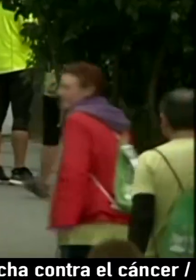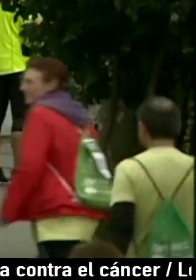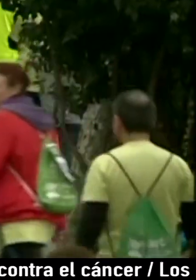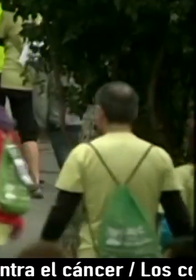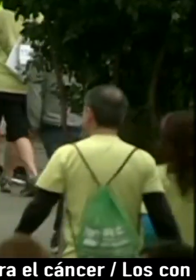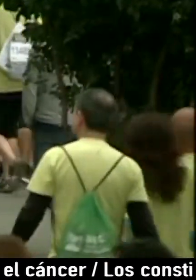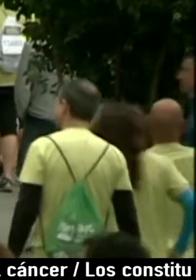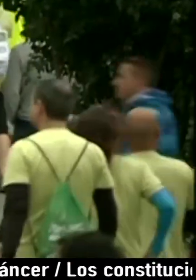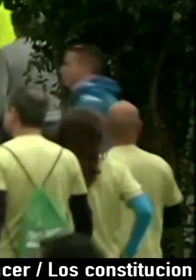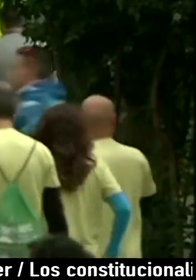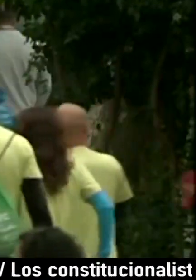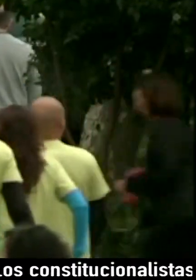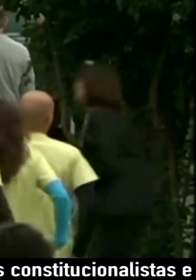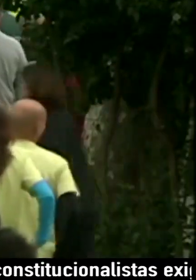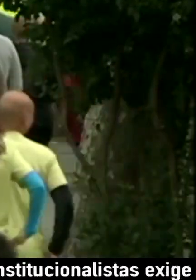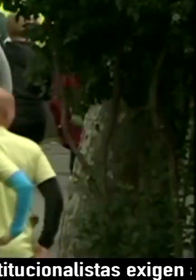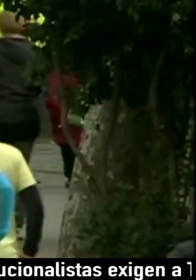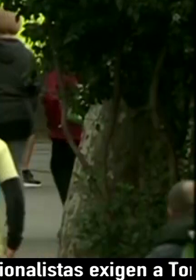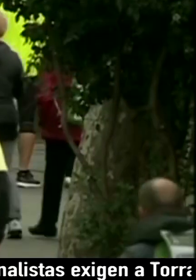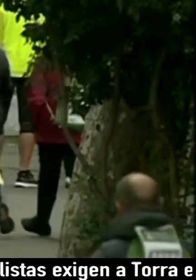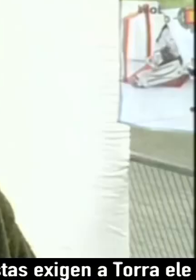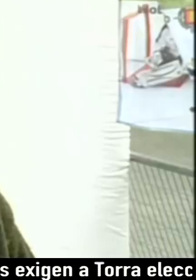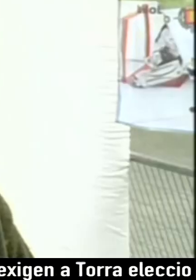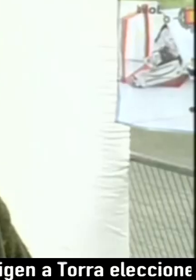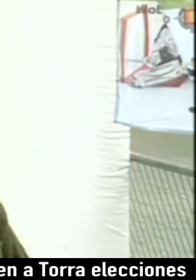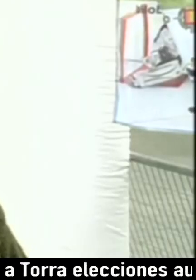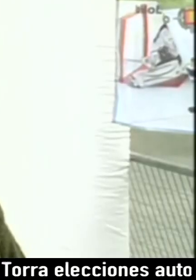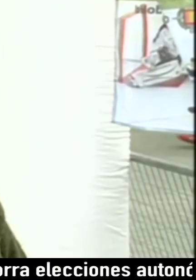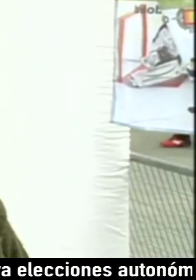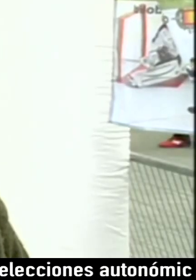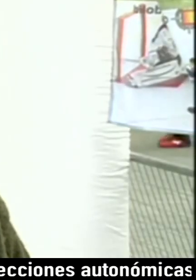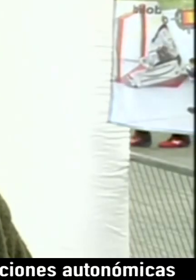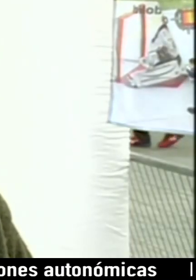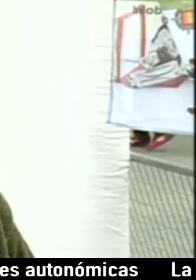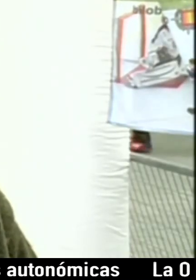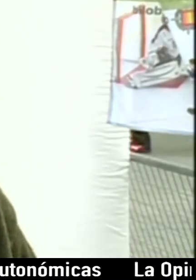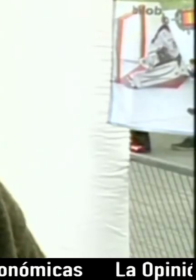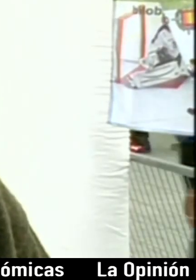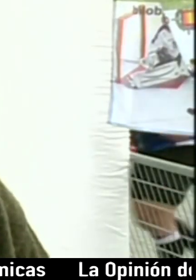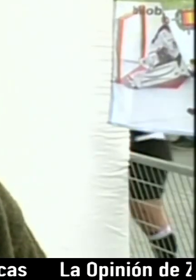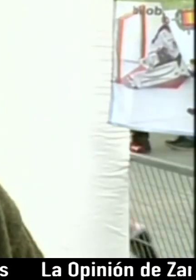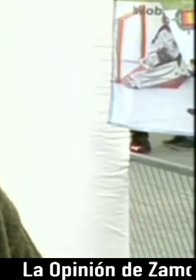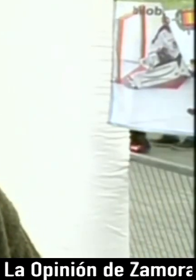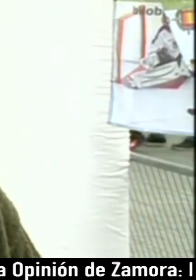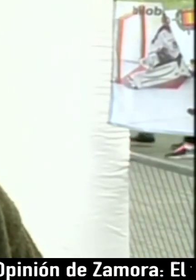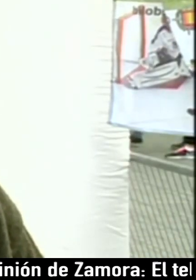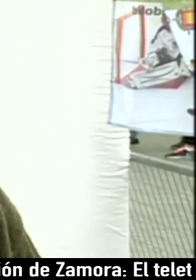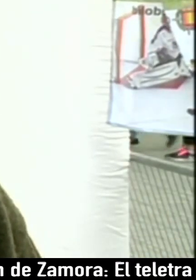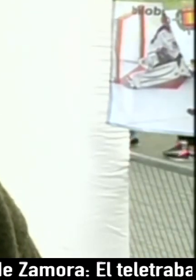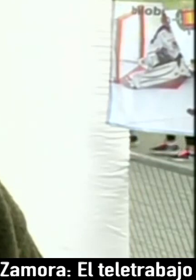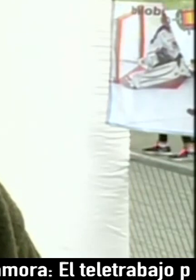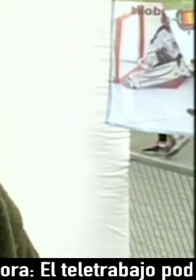de pulmón que está desarrollando la investigadora Irene Ferrer. Buscar un órgano diana para que el cáncer cuando empieza a